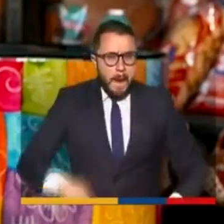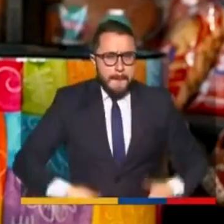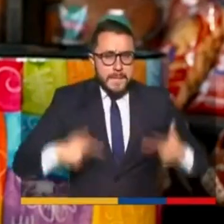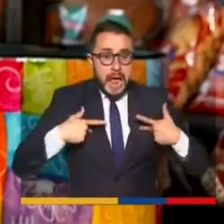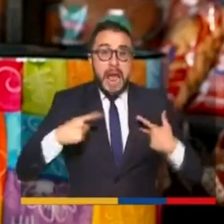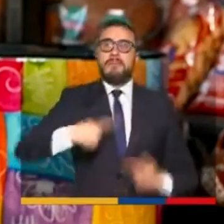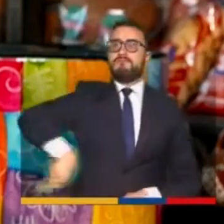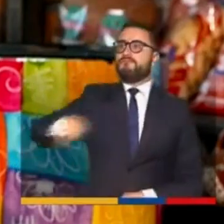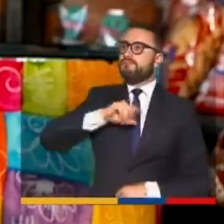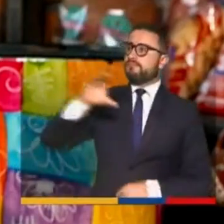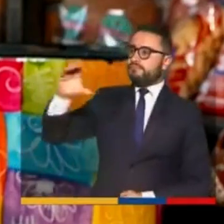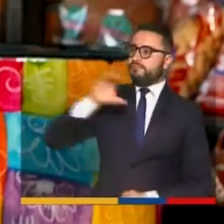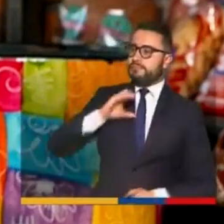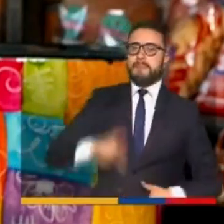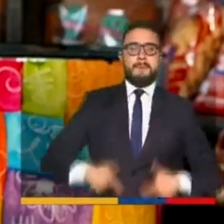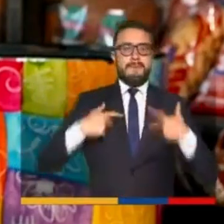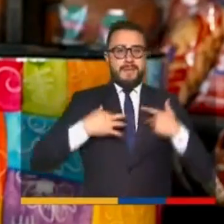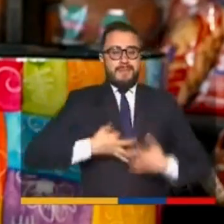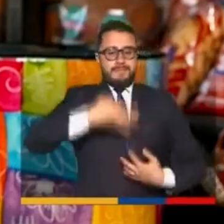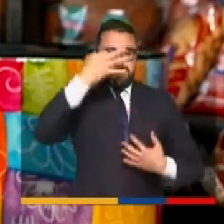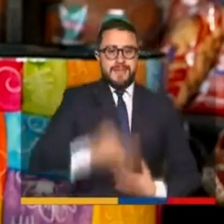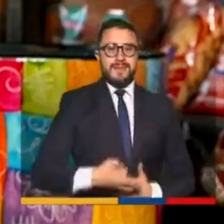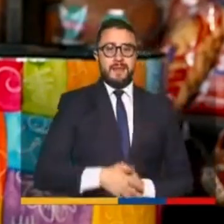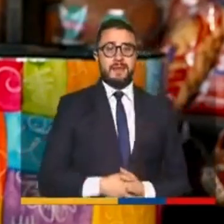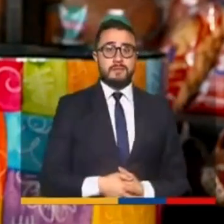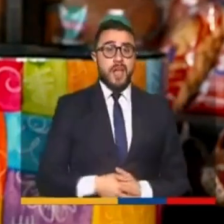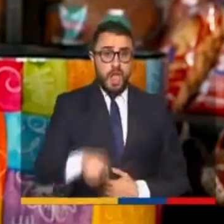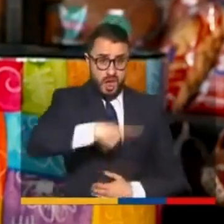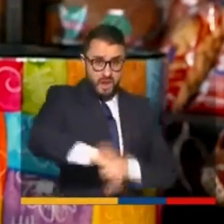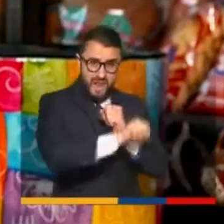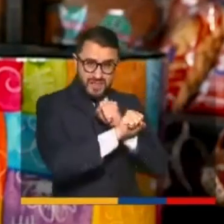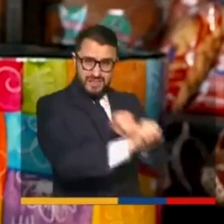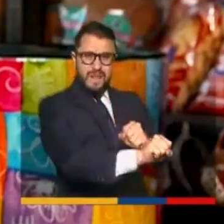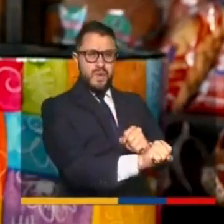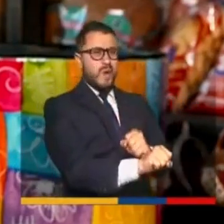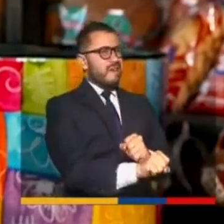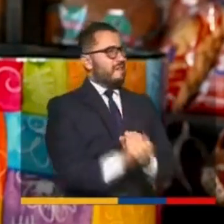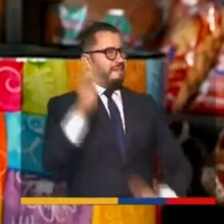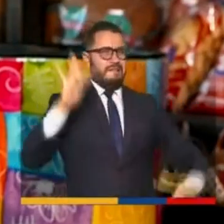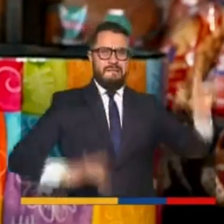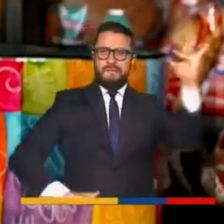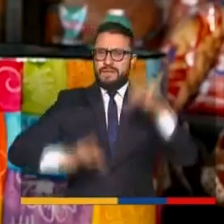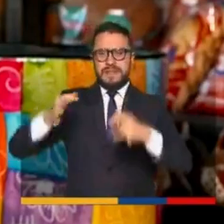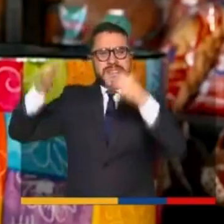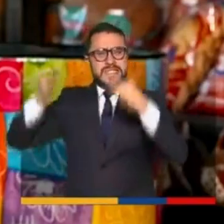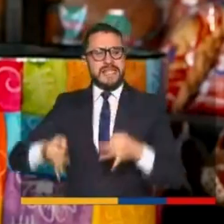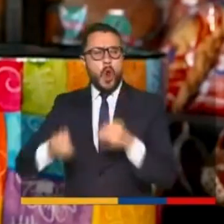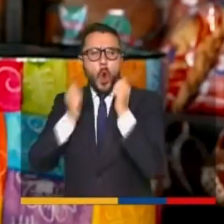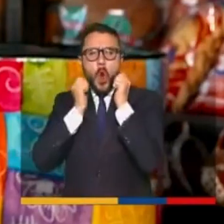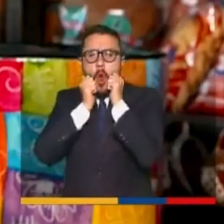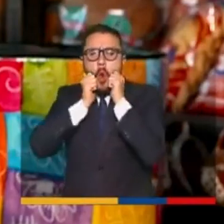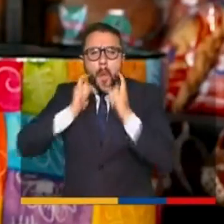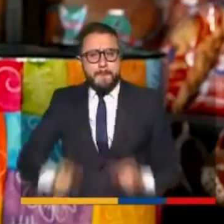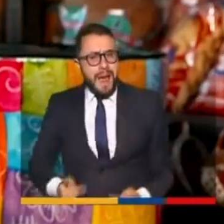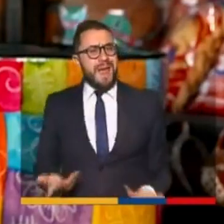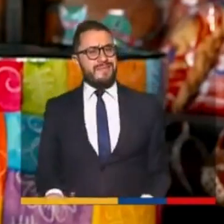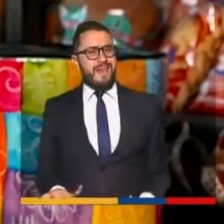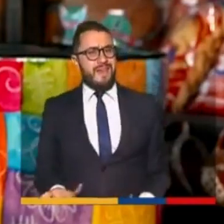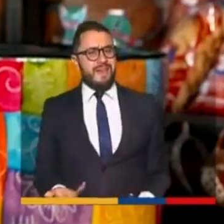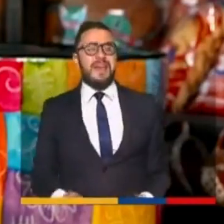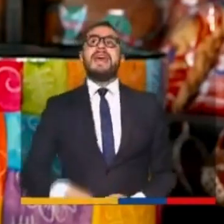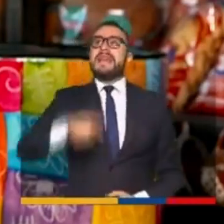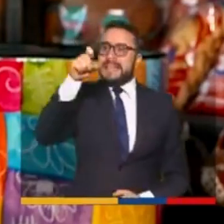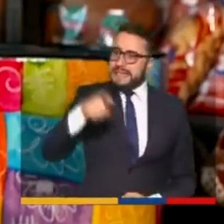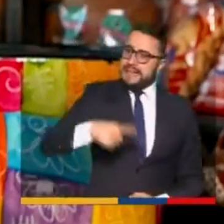que necesitamos para la seguridad. Si queremos una seguridad humana, necesitamos una fuerza pública humana y eso